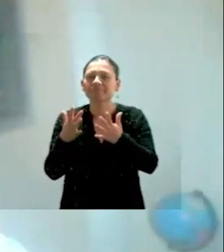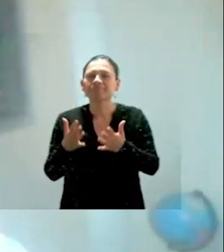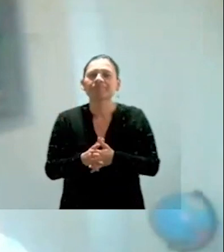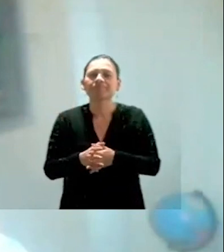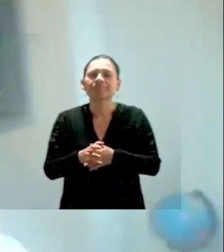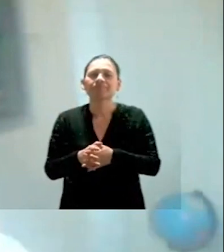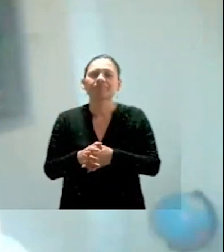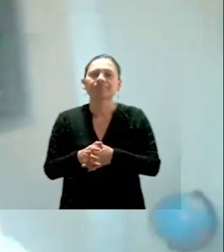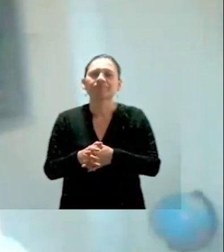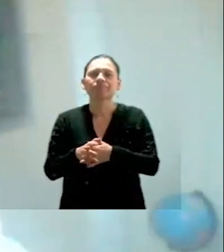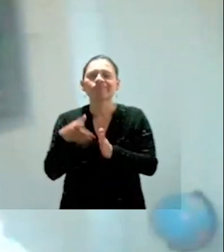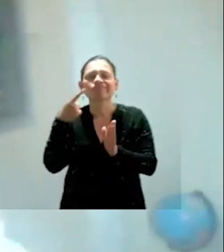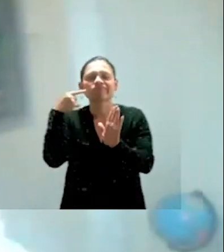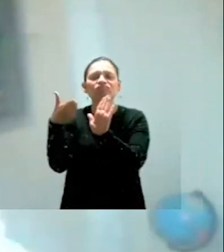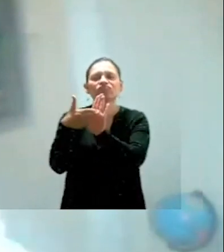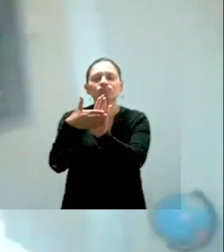mejor manera, digamos.